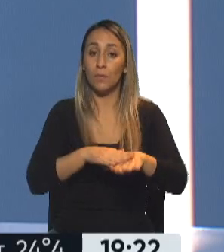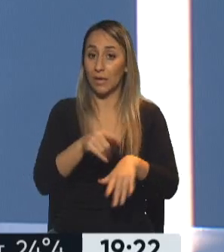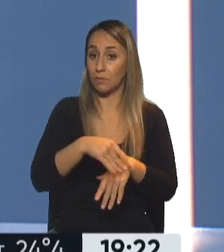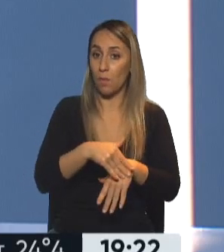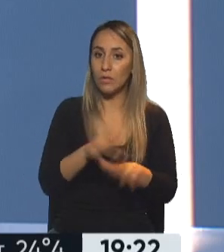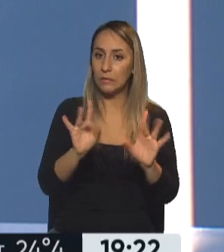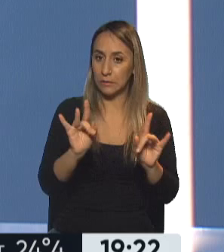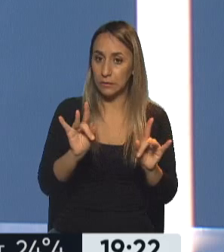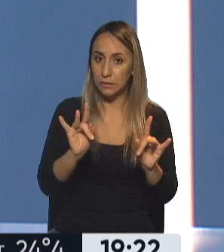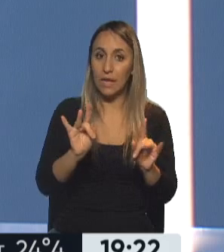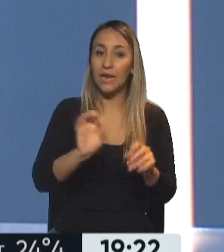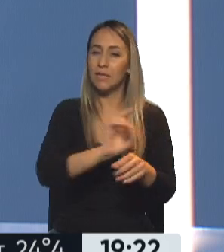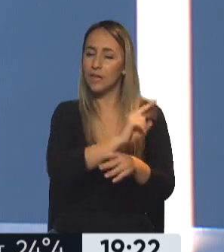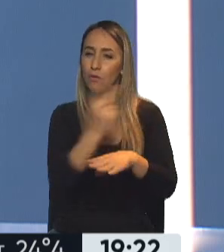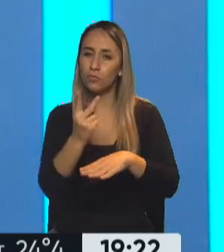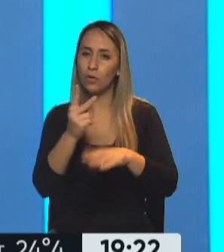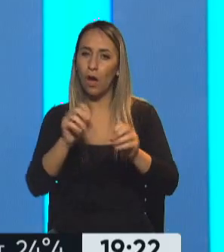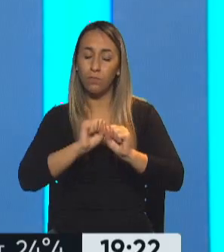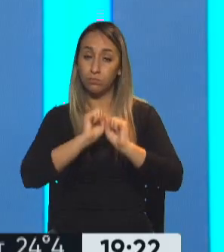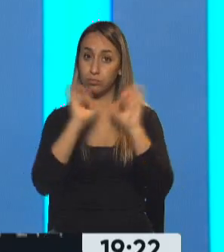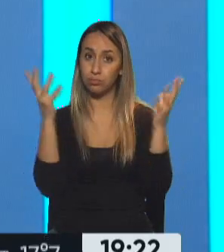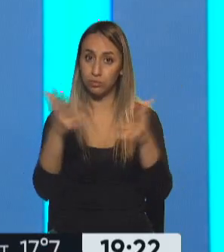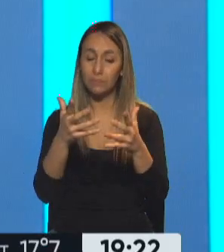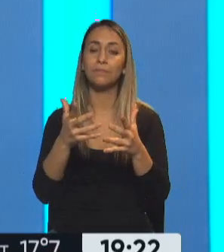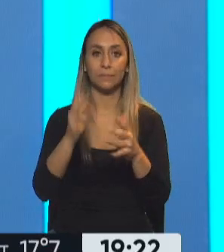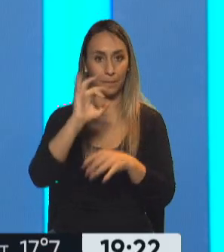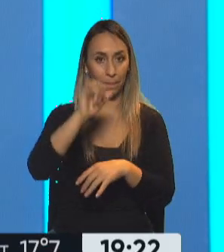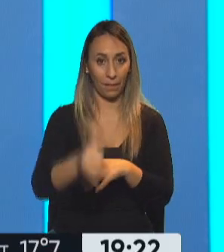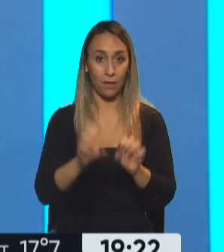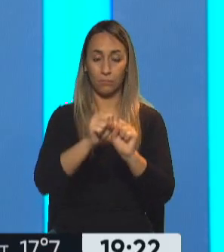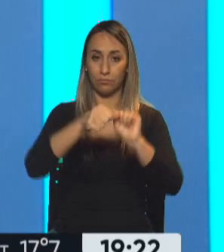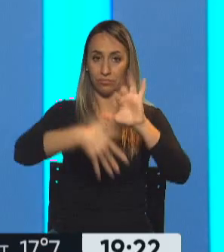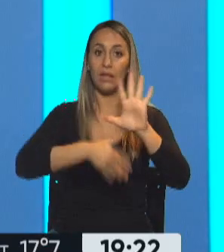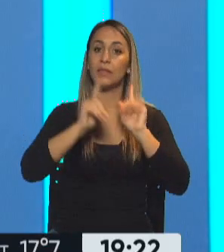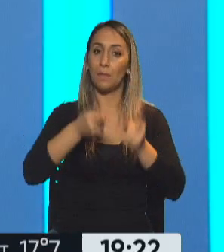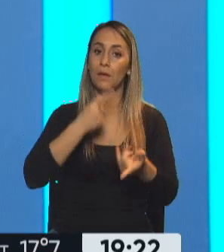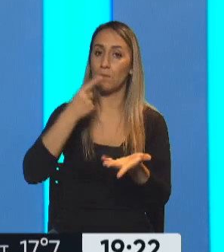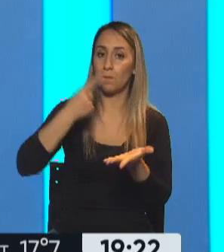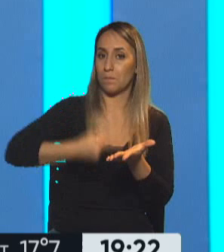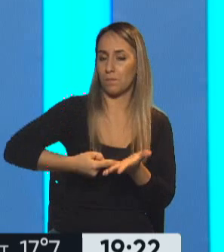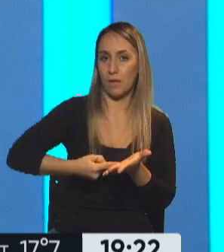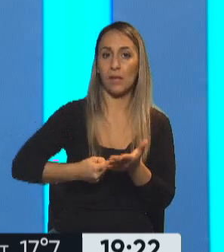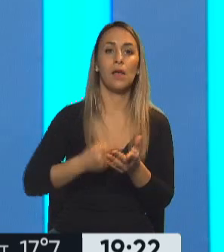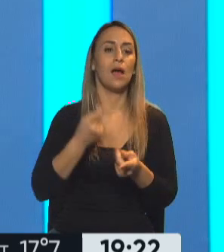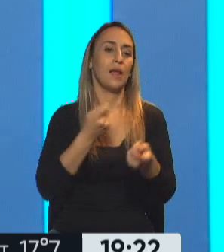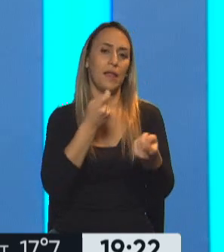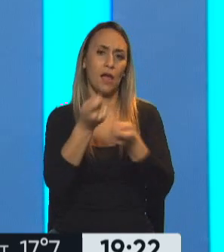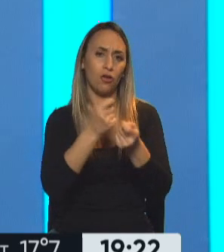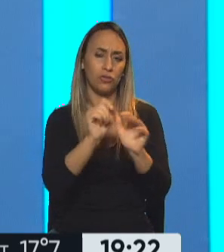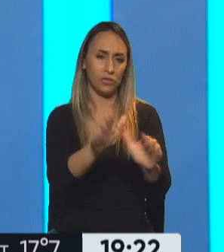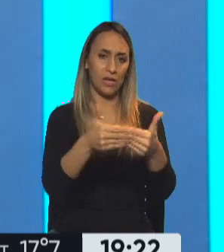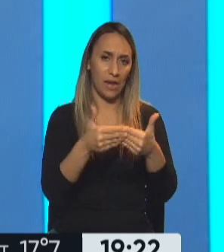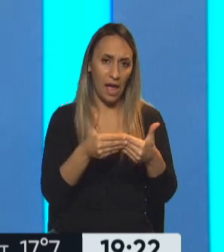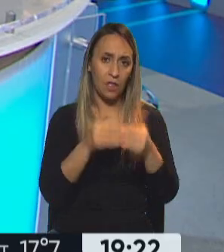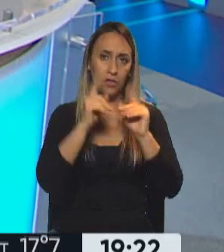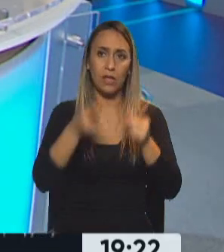momentos más duros. Estábamos con la segunda ola. Estábamos con la segunda ola, también con restricciones económicas, sí. ¿No? Locales cerrados, actividades